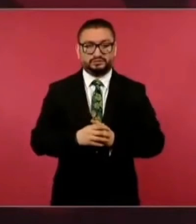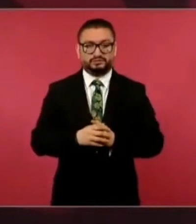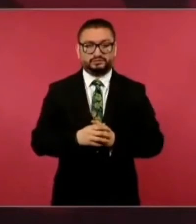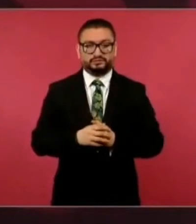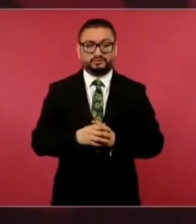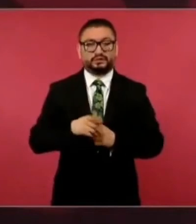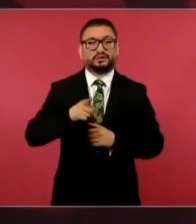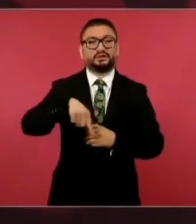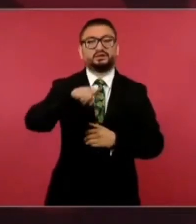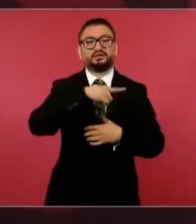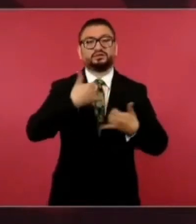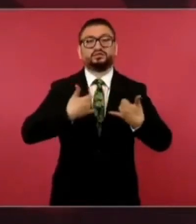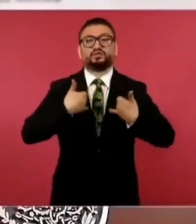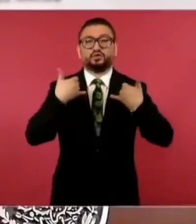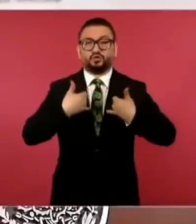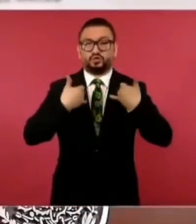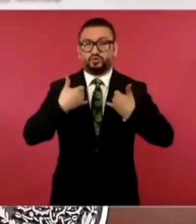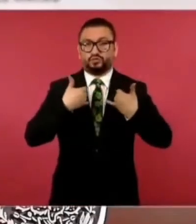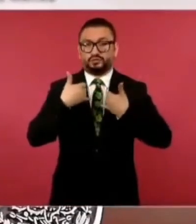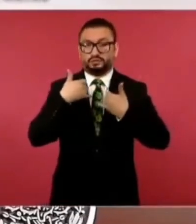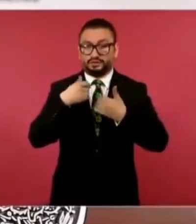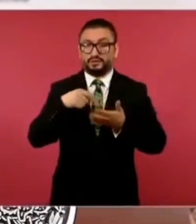los jóvenes nunca estuvieron ahí.